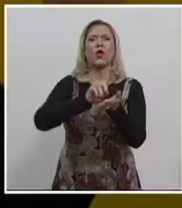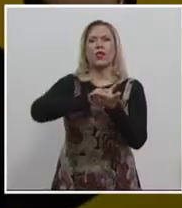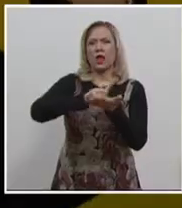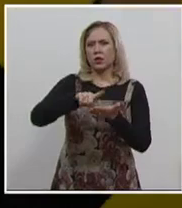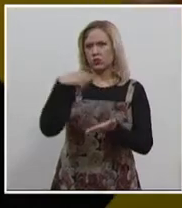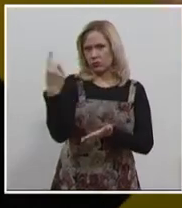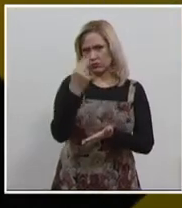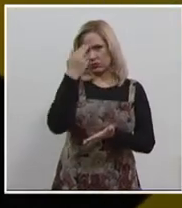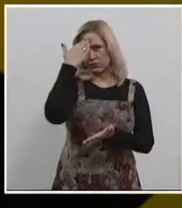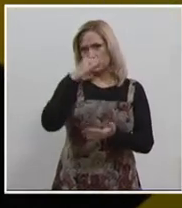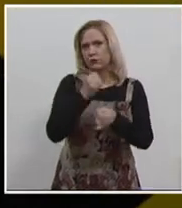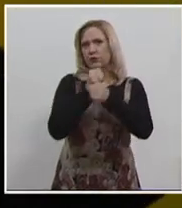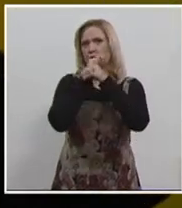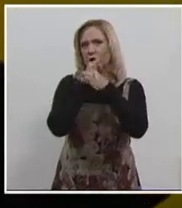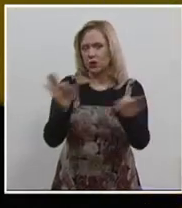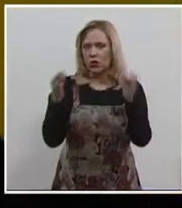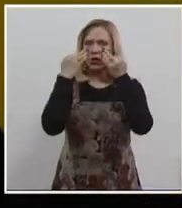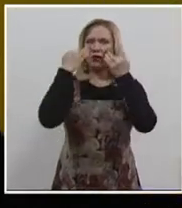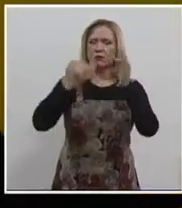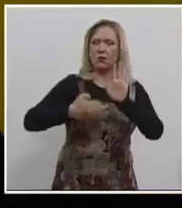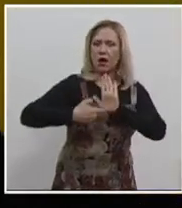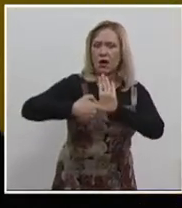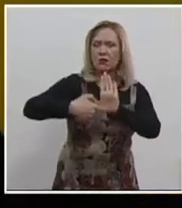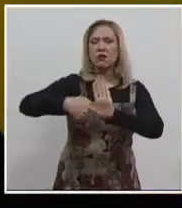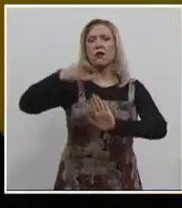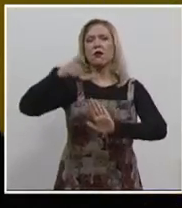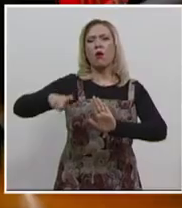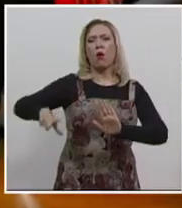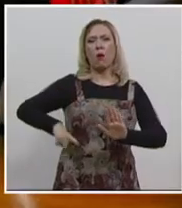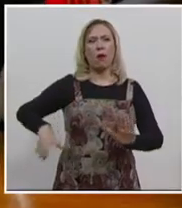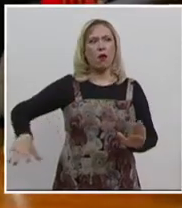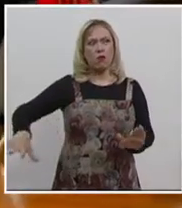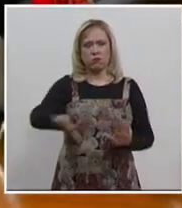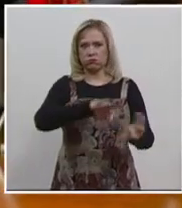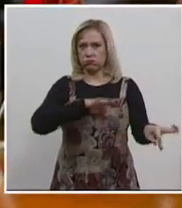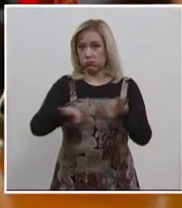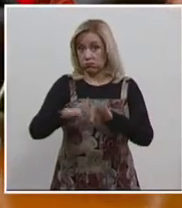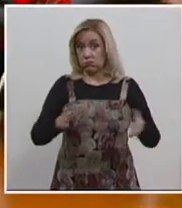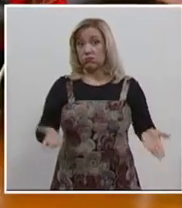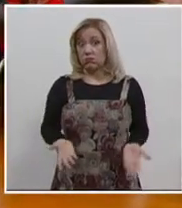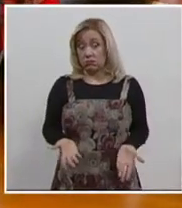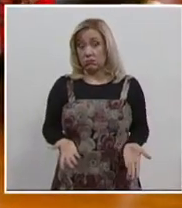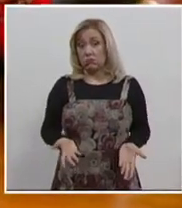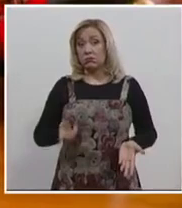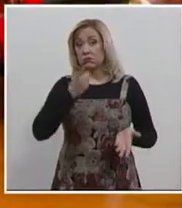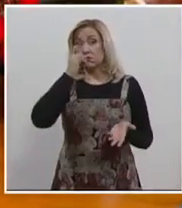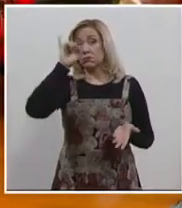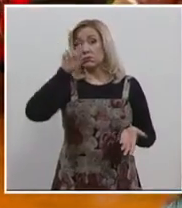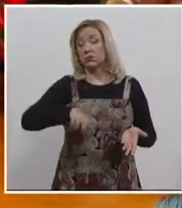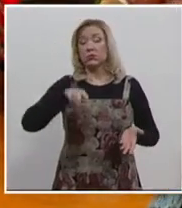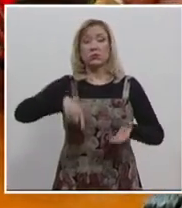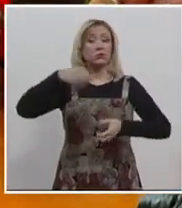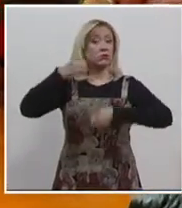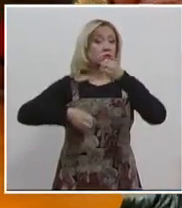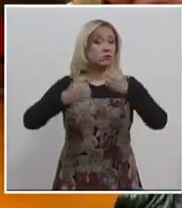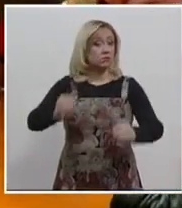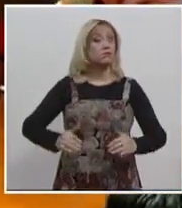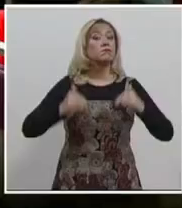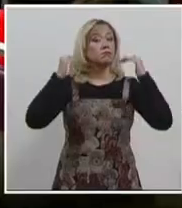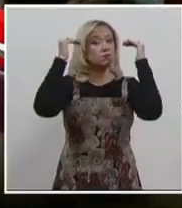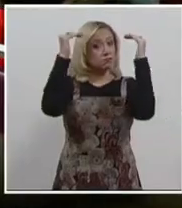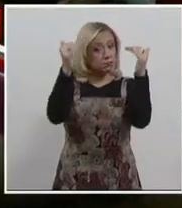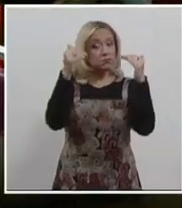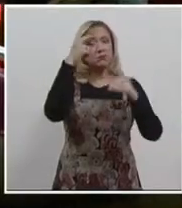información, la importancia de la transparencia en el ejercicio de gobierno. Destacaron las acciones que realiza el Tribunal Constitucional de